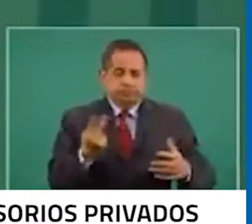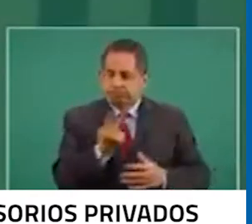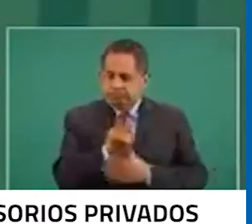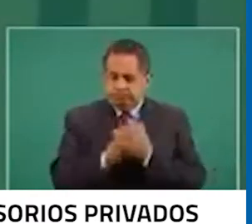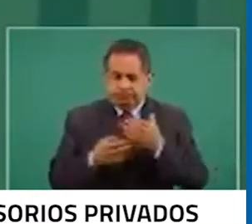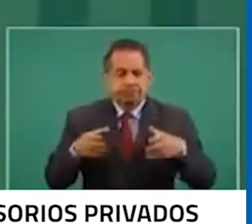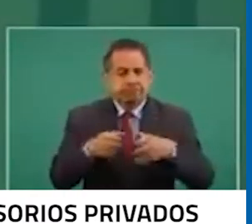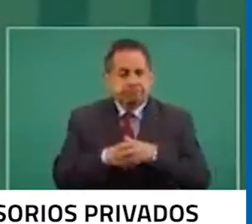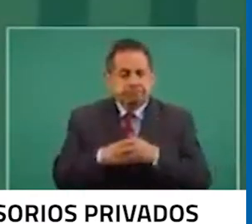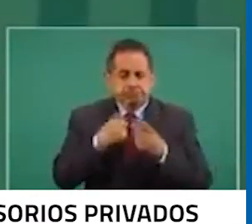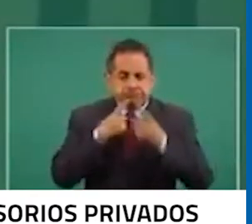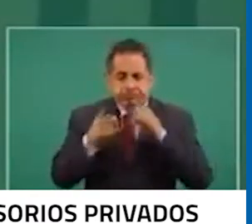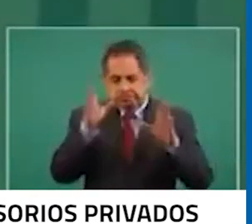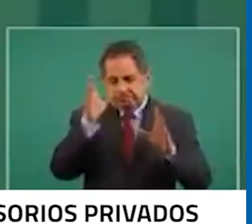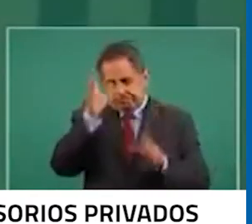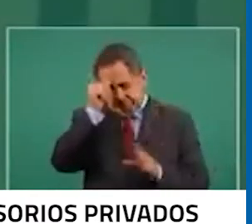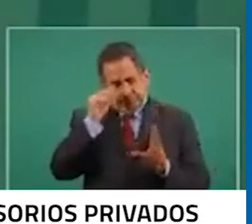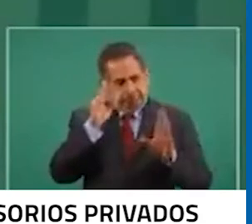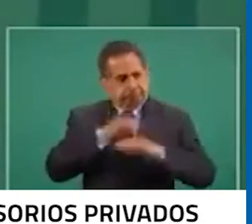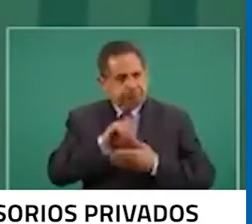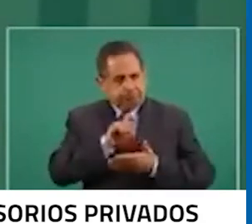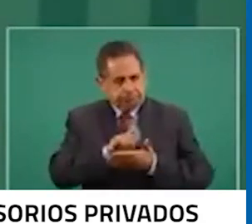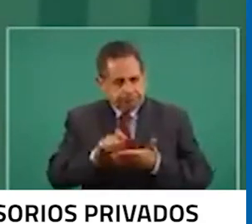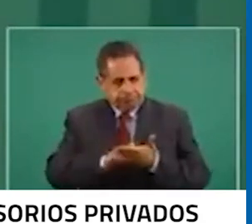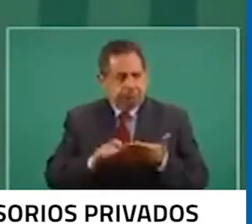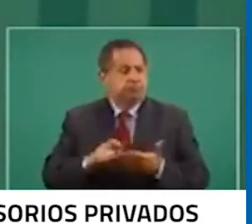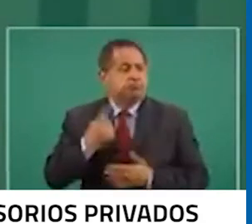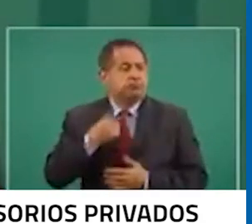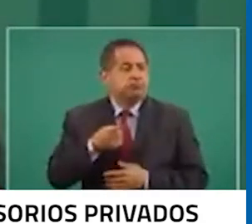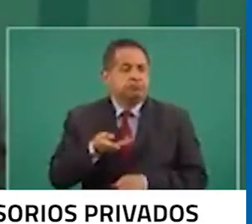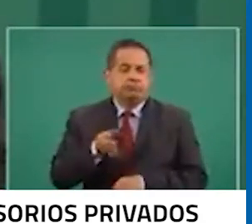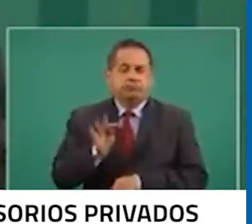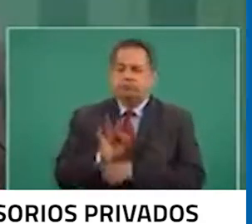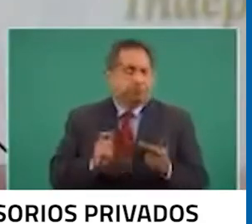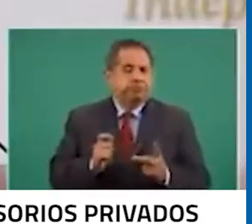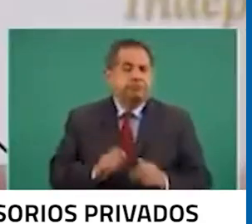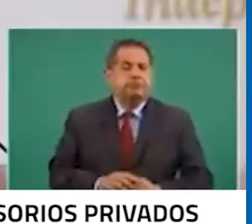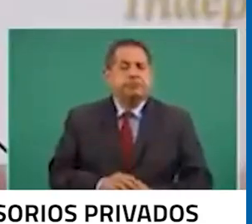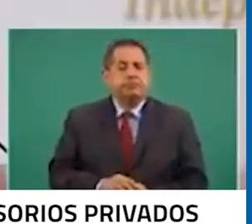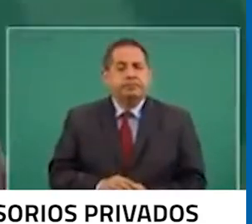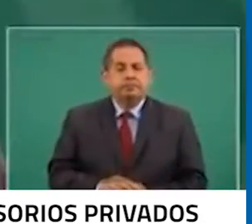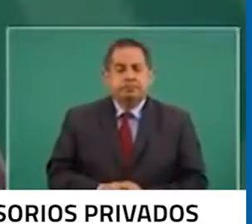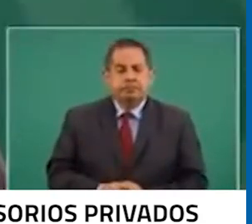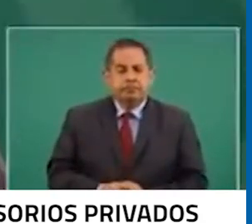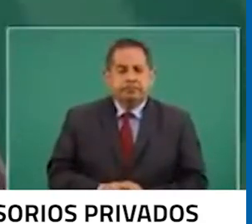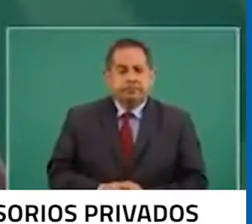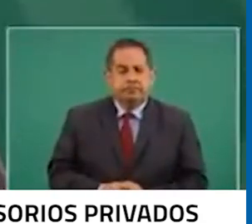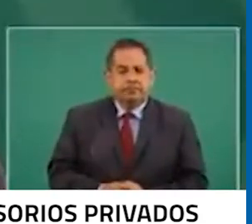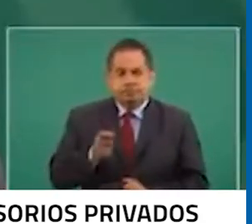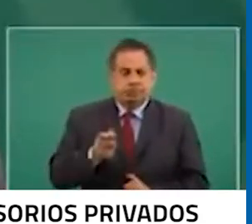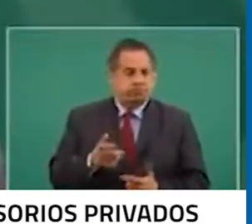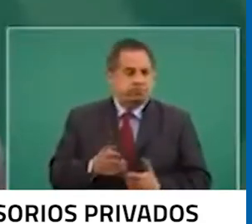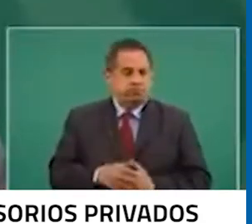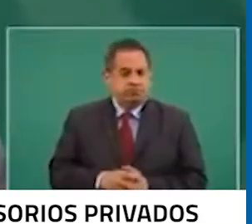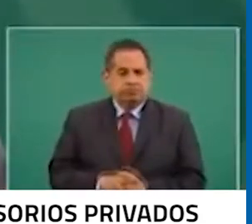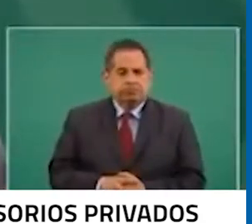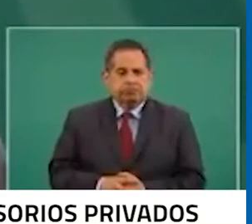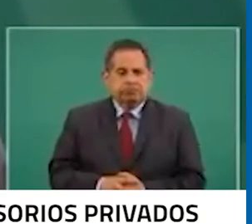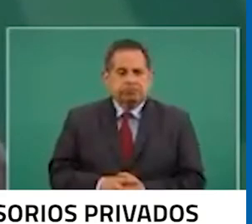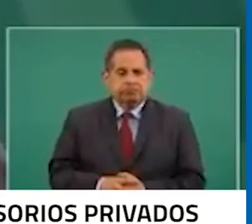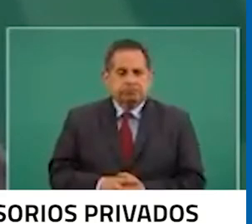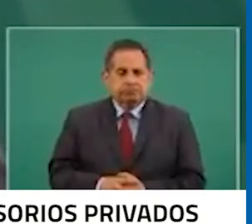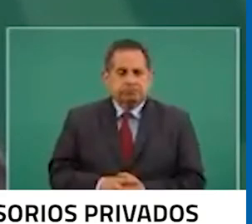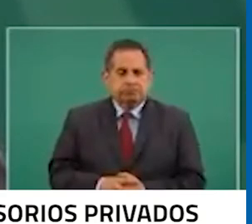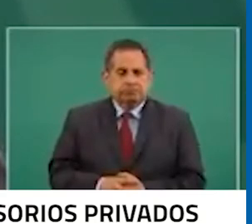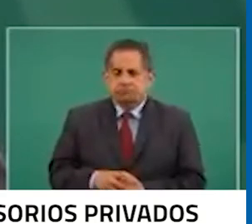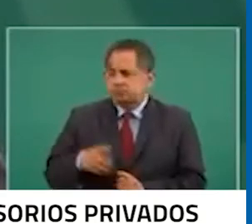lograr un acuerdo en beneficio de la hacienda pública en paralelo se va a empezar a elaborar